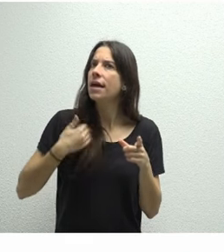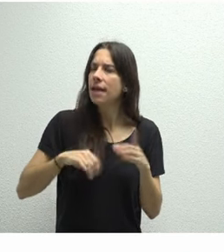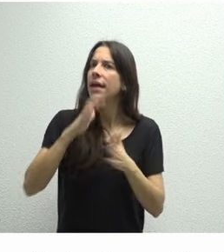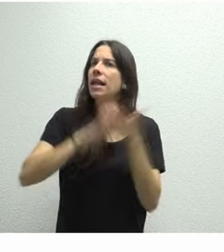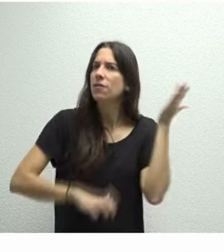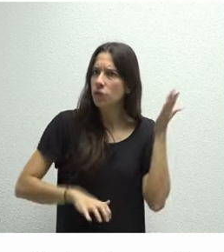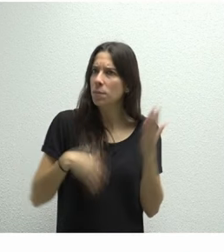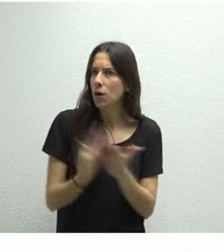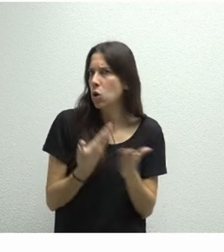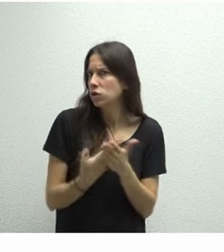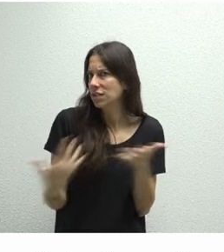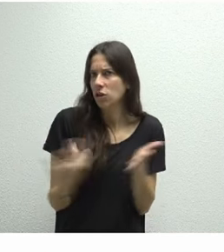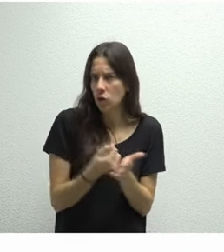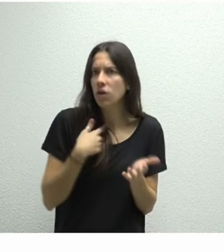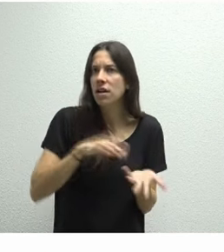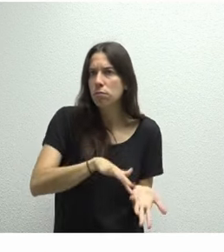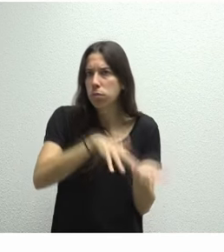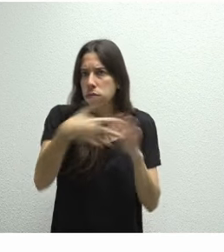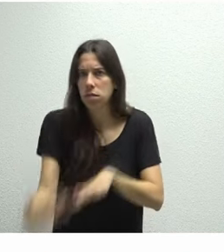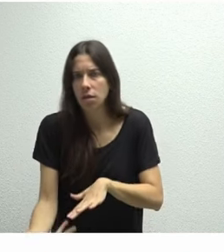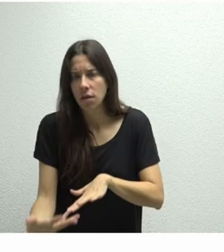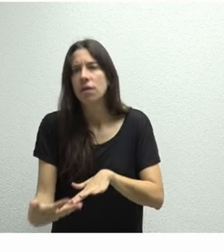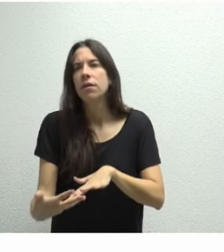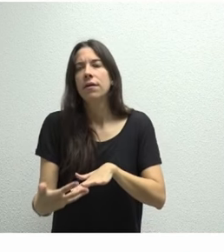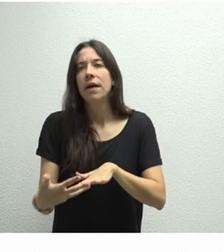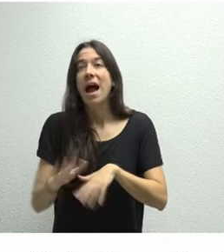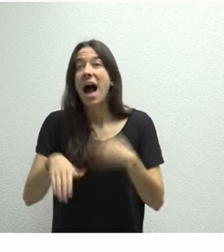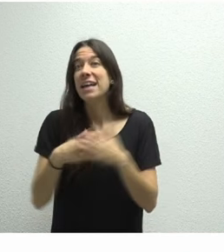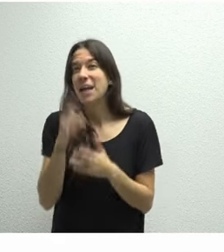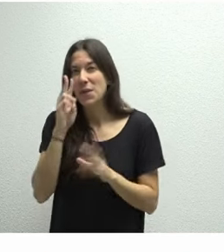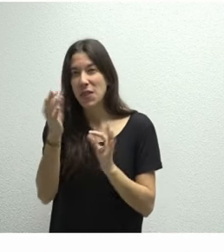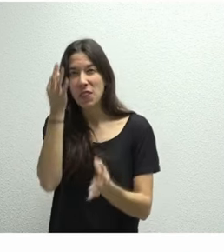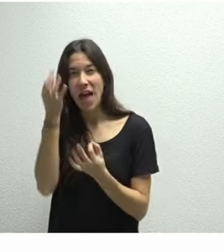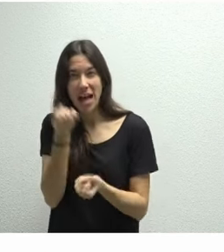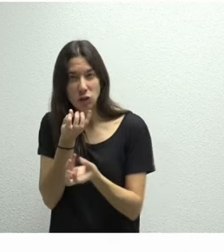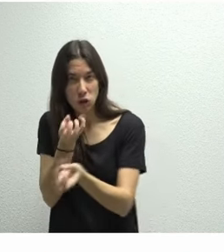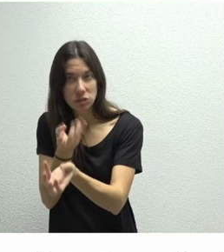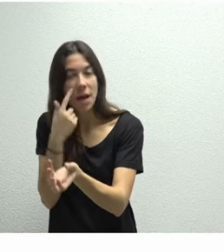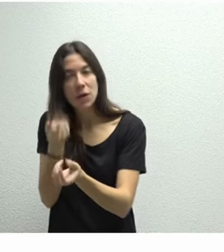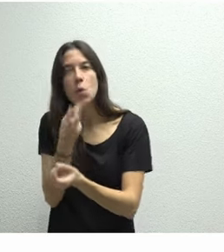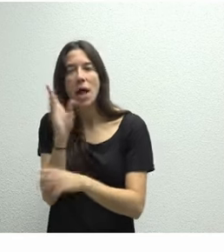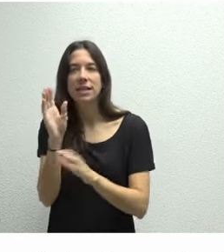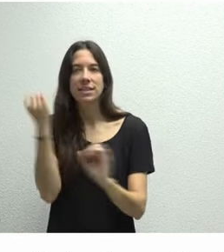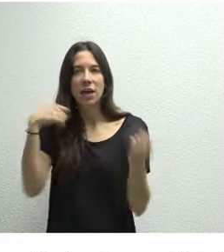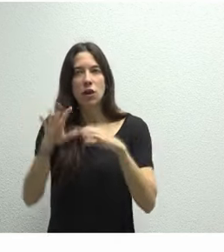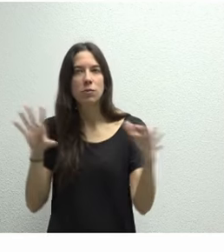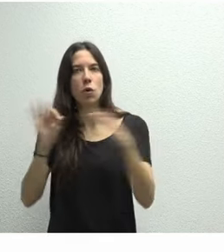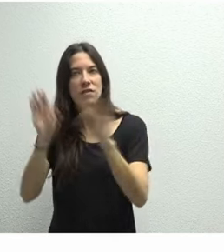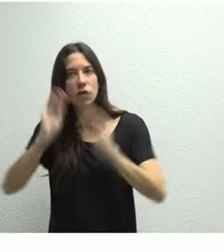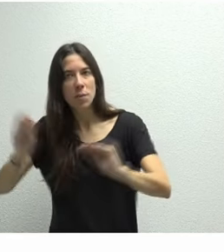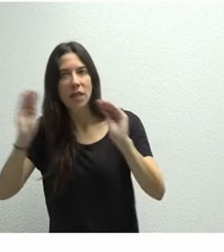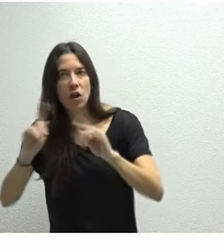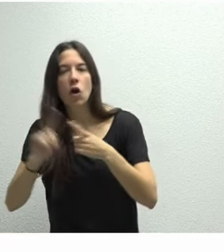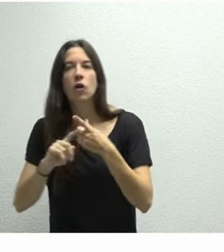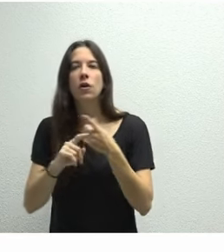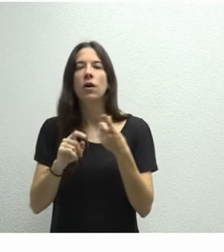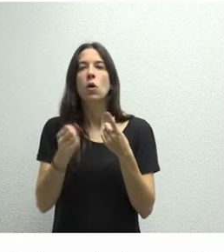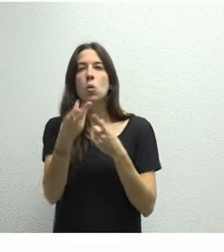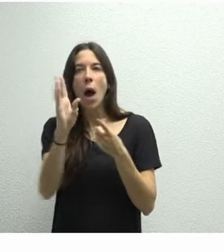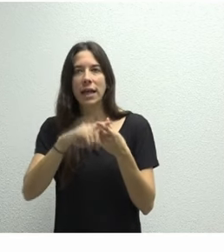consta todo eh con datos incluso Cuántas acciones vinculadas a la formación se han llevado a cabo Con qué resultados